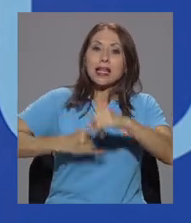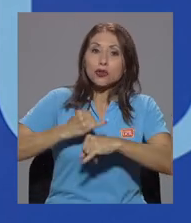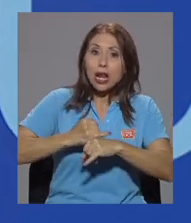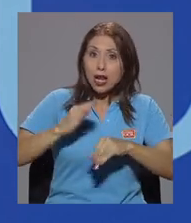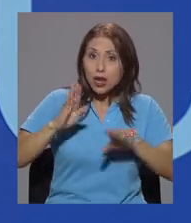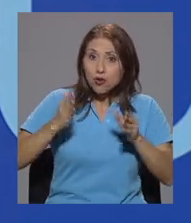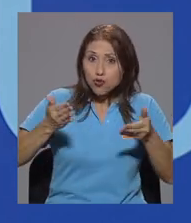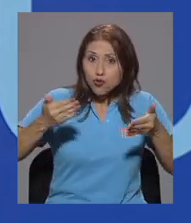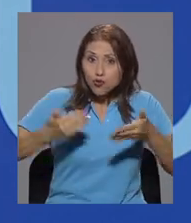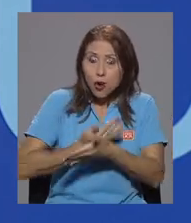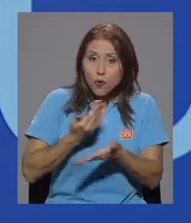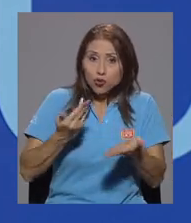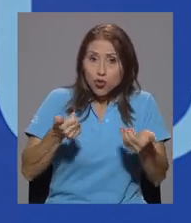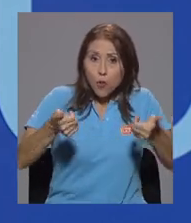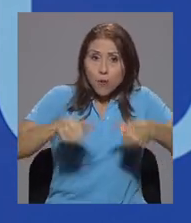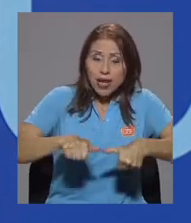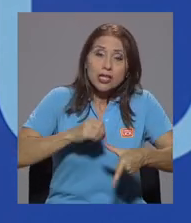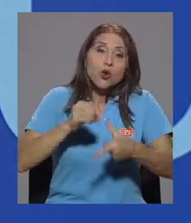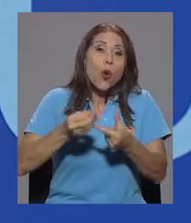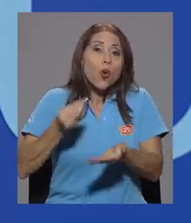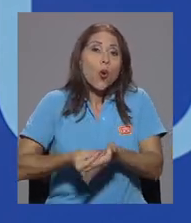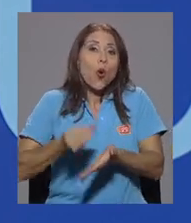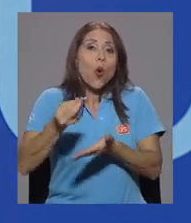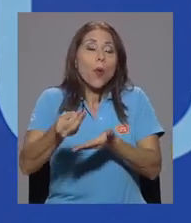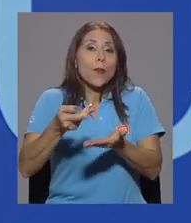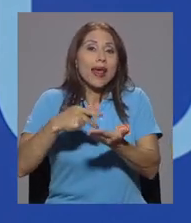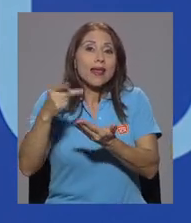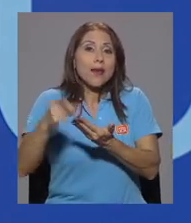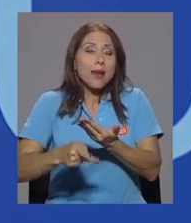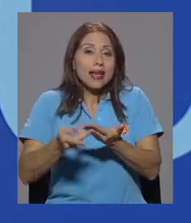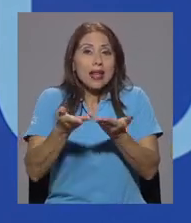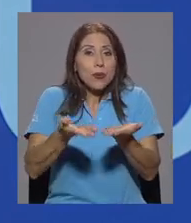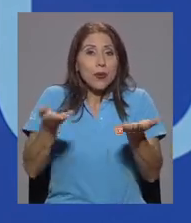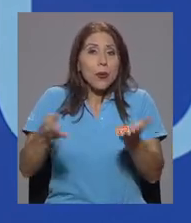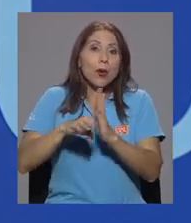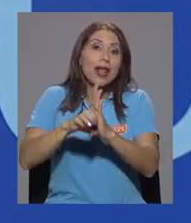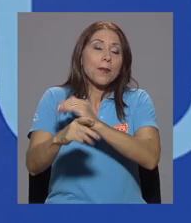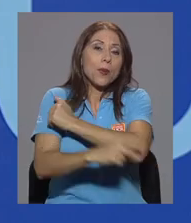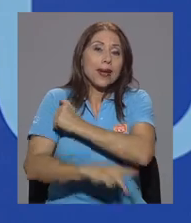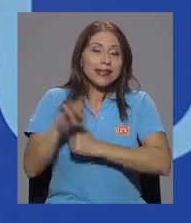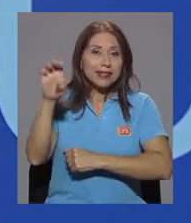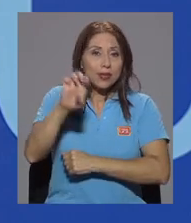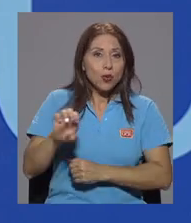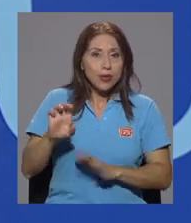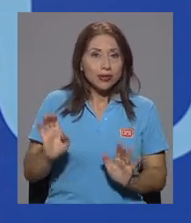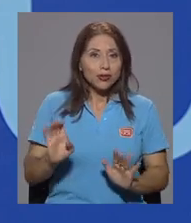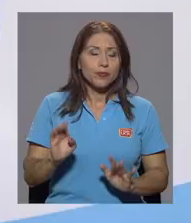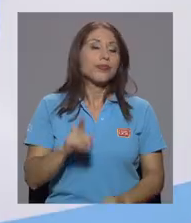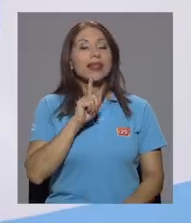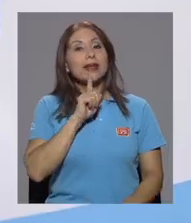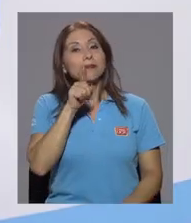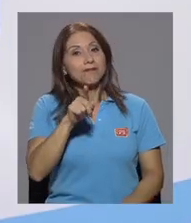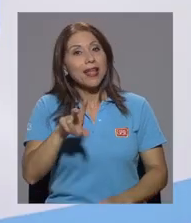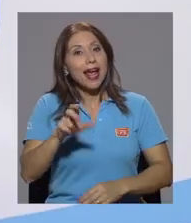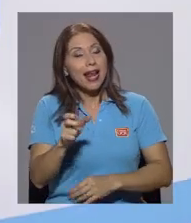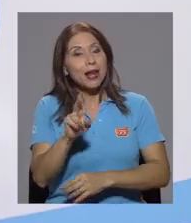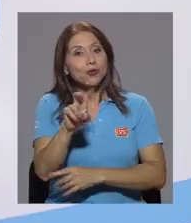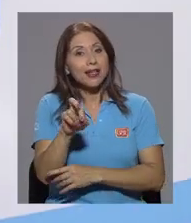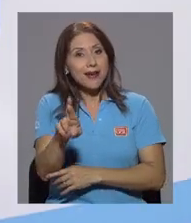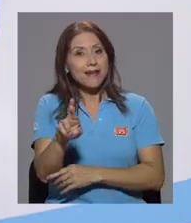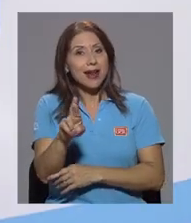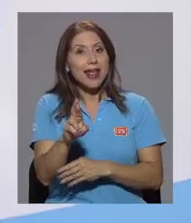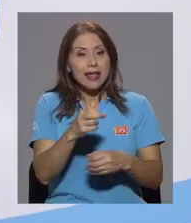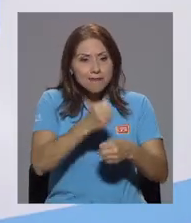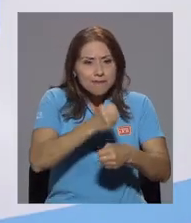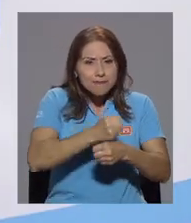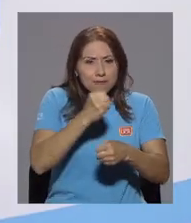compra de material de enlatados o programas de otras cadenas europeas por ejemplo si bien es cierto el canal produce el 60 por ciento de